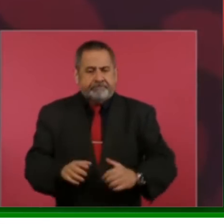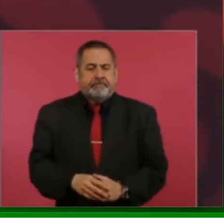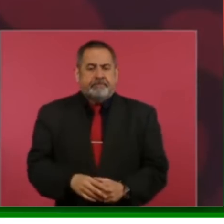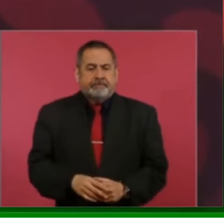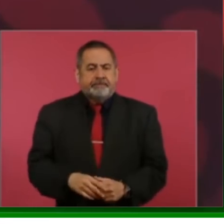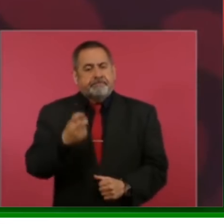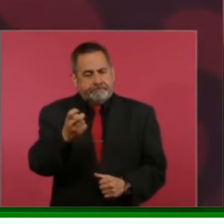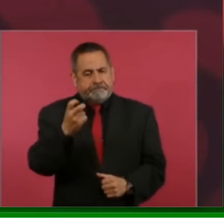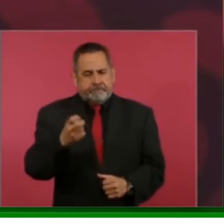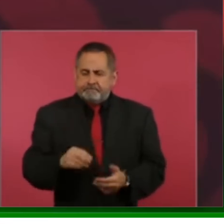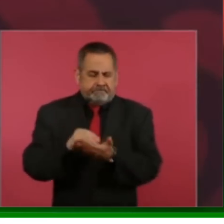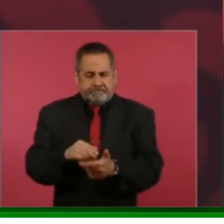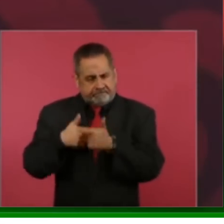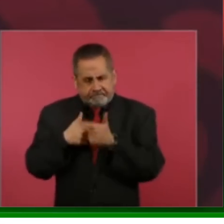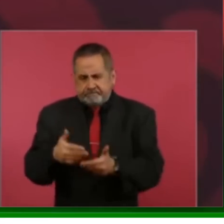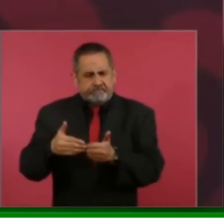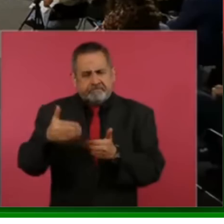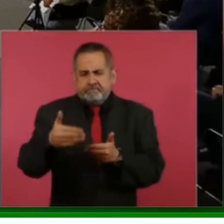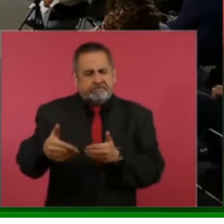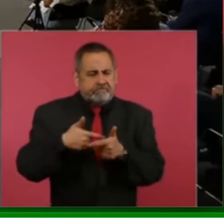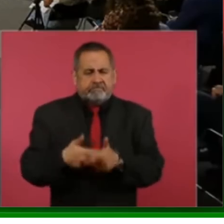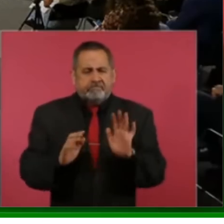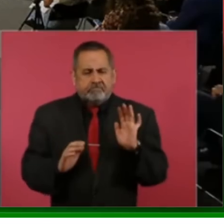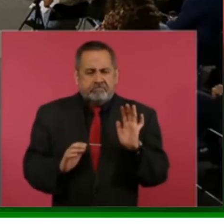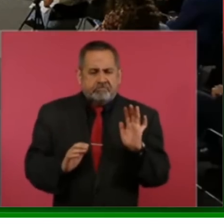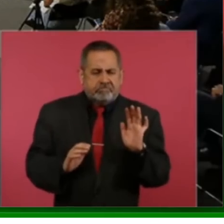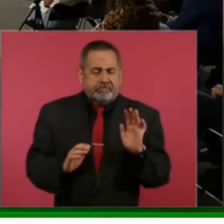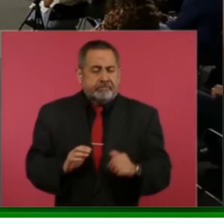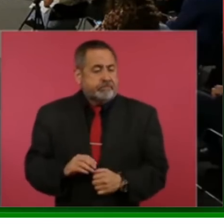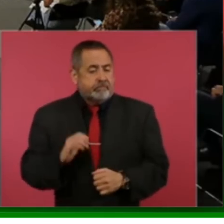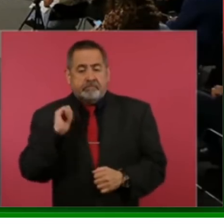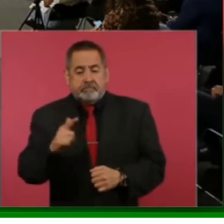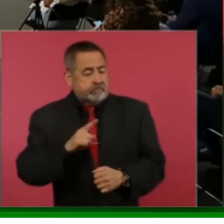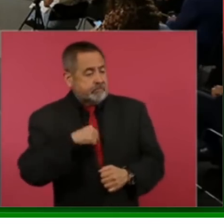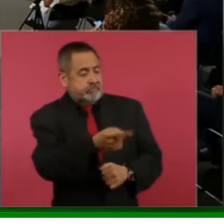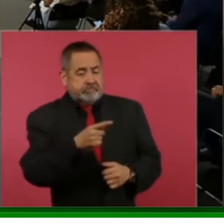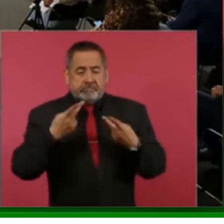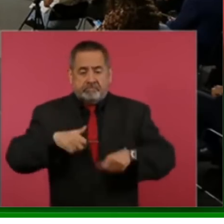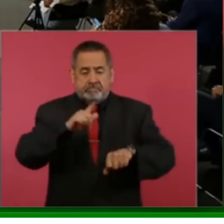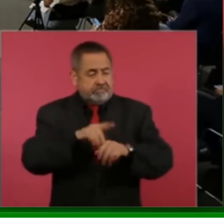Entonces, vamos a seguir así y no es nada personal.